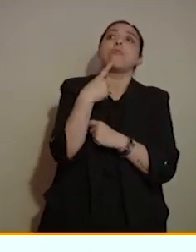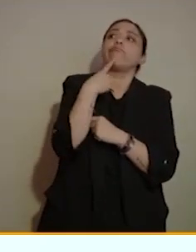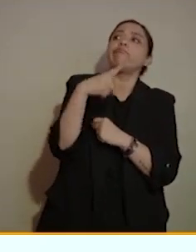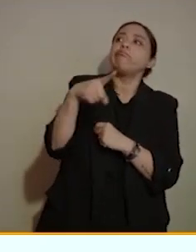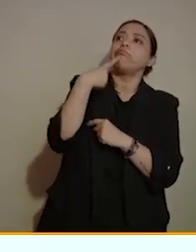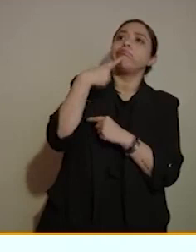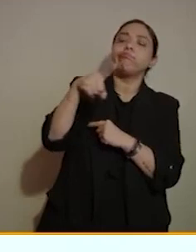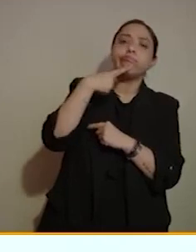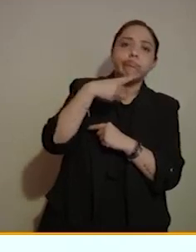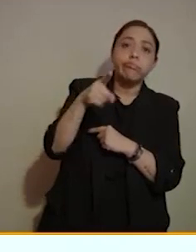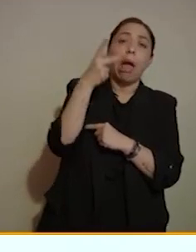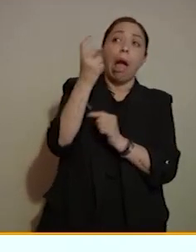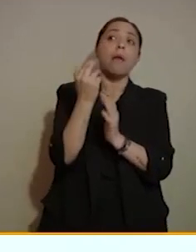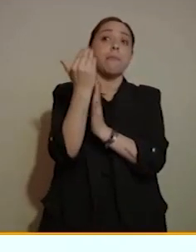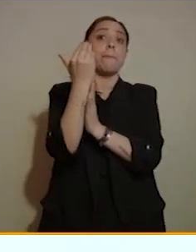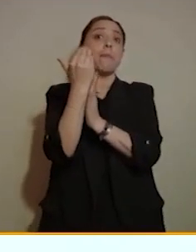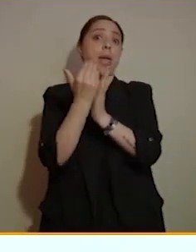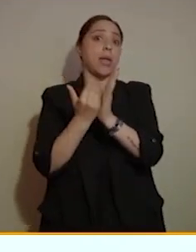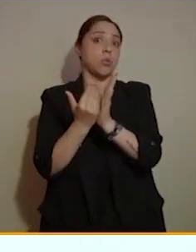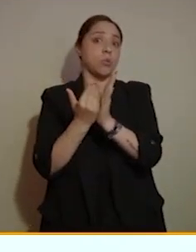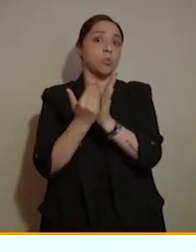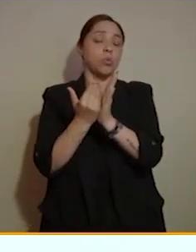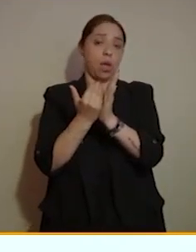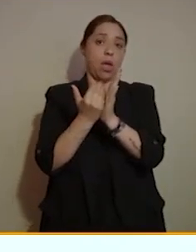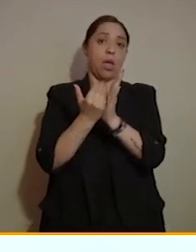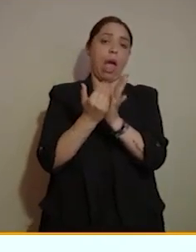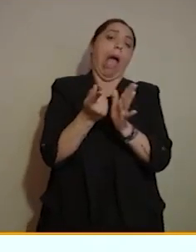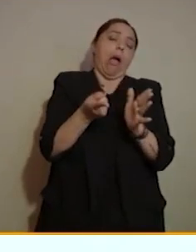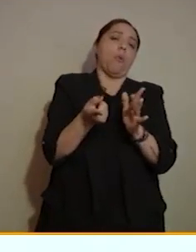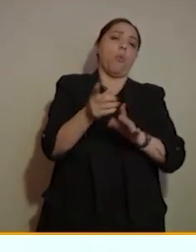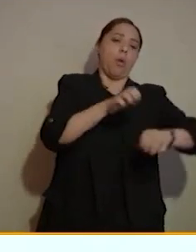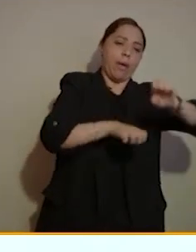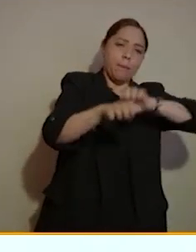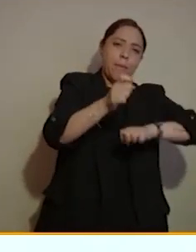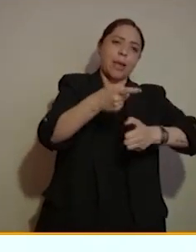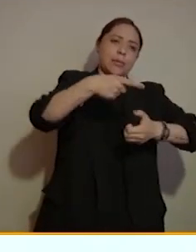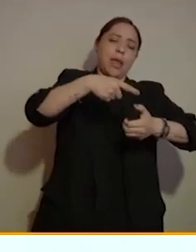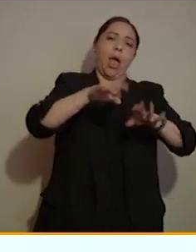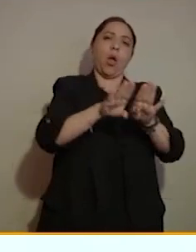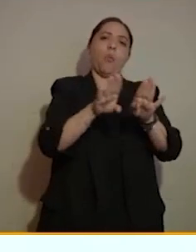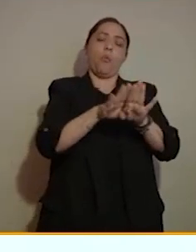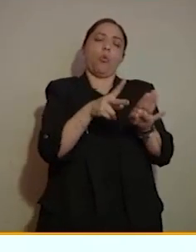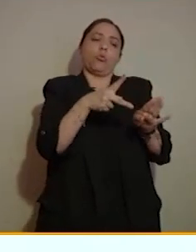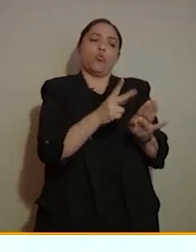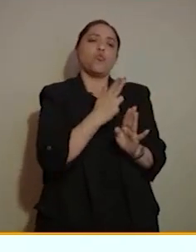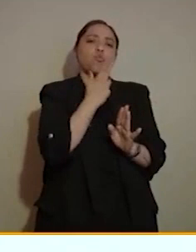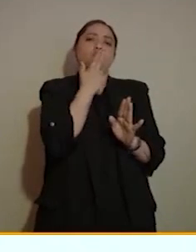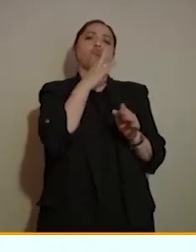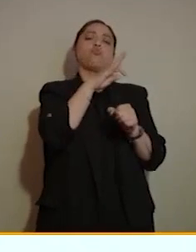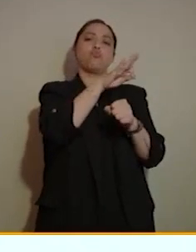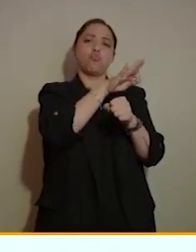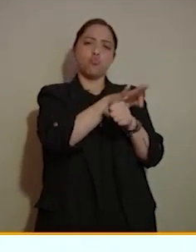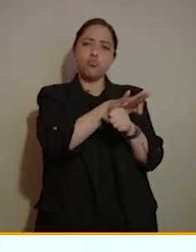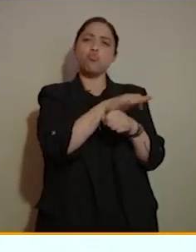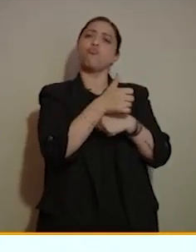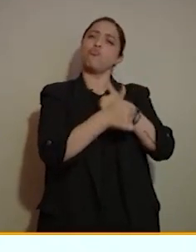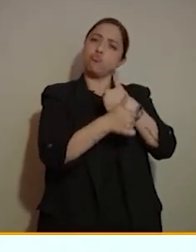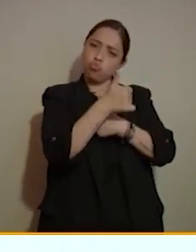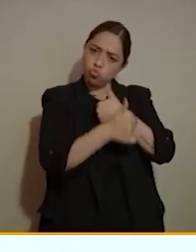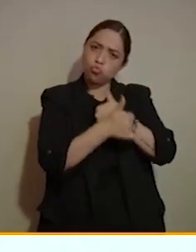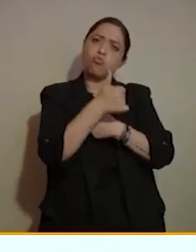Se contribuye a la reputación de la empresa, se incrementa la competitividad. Y bueno,